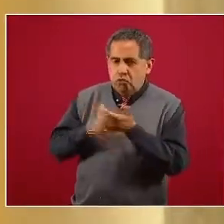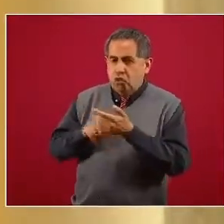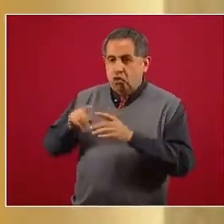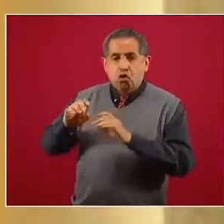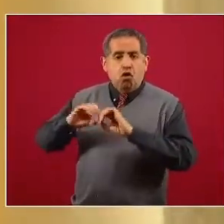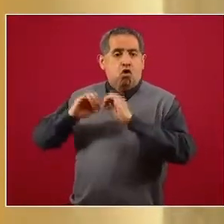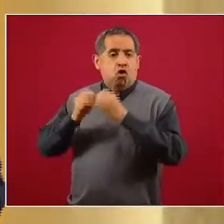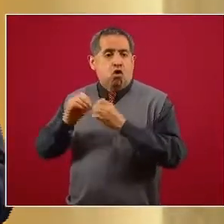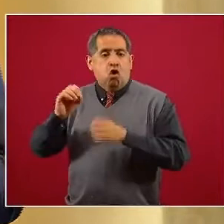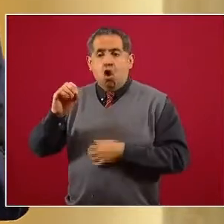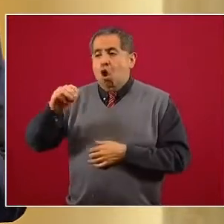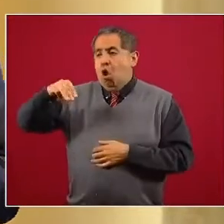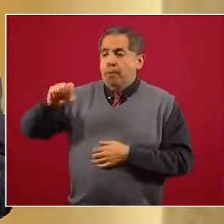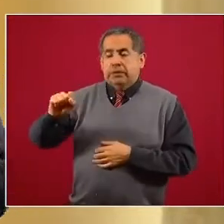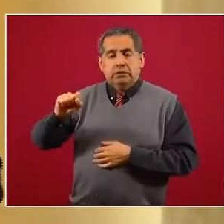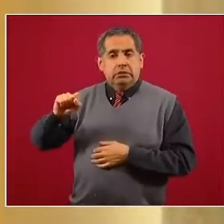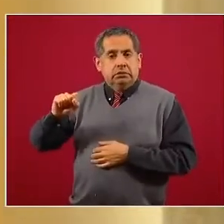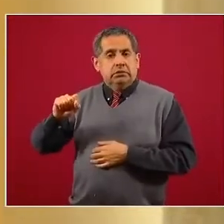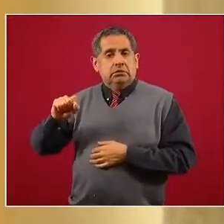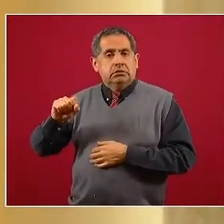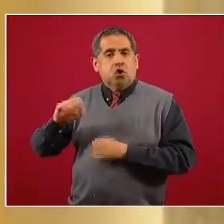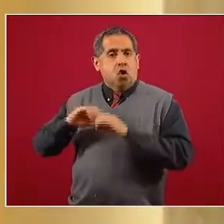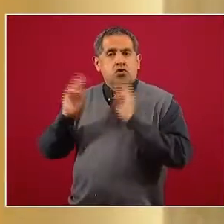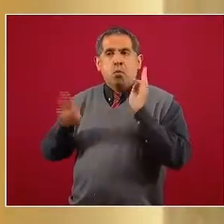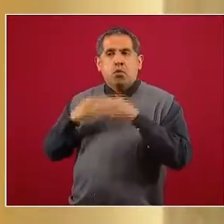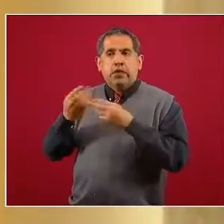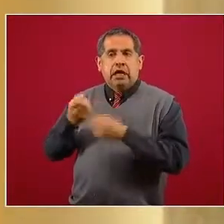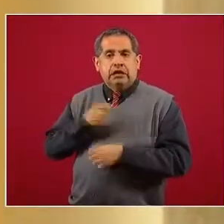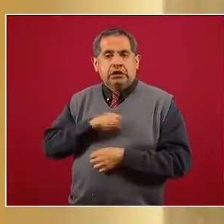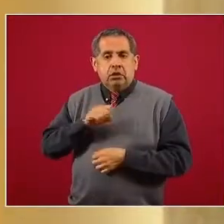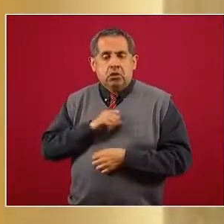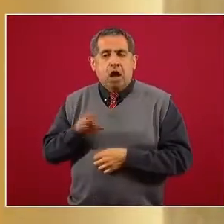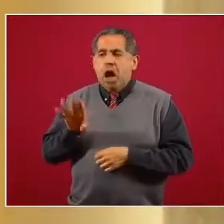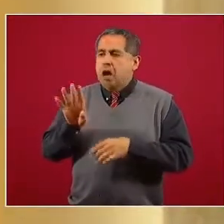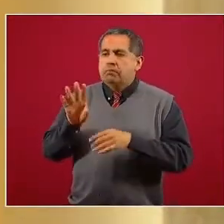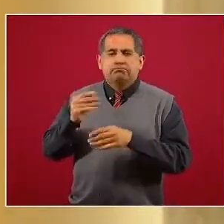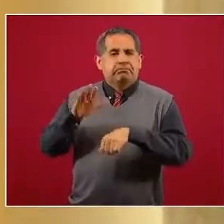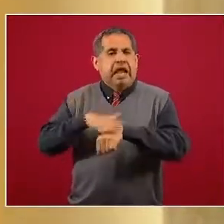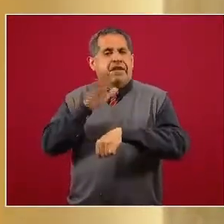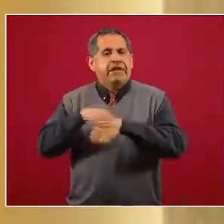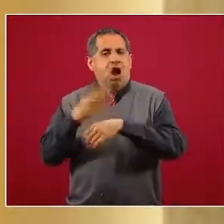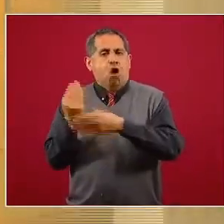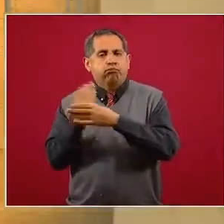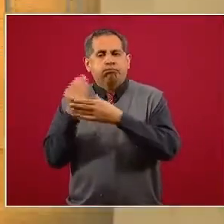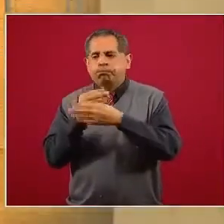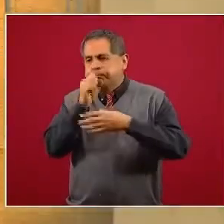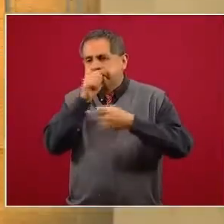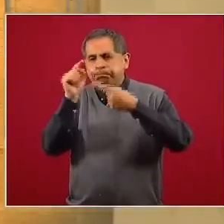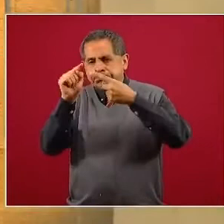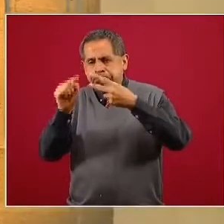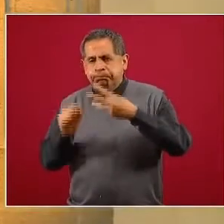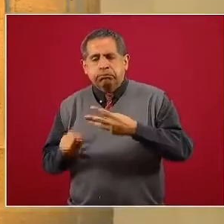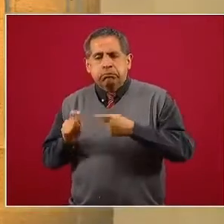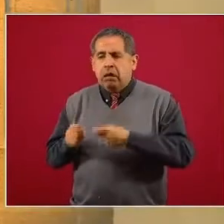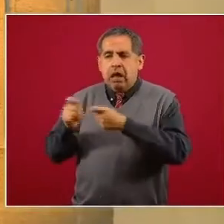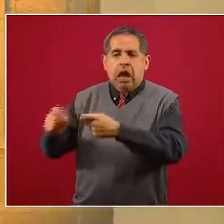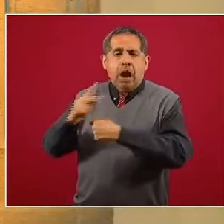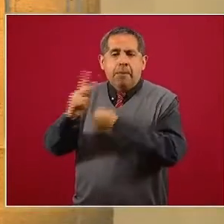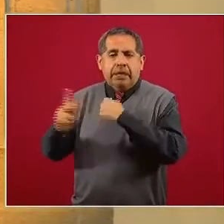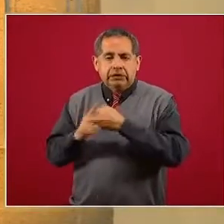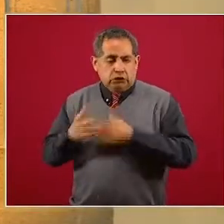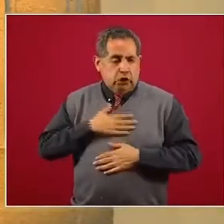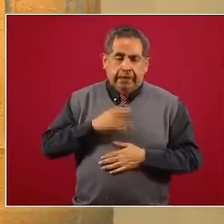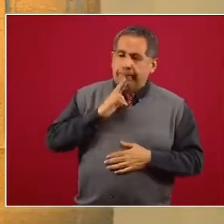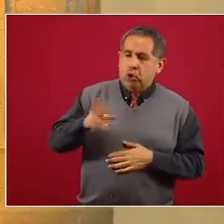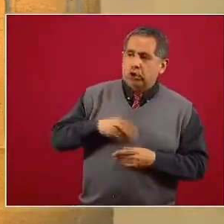Organización Mundial de la Salud el establecimiento de ciertas categorías que se colocan colocan para los países a través de sus reportes